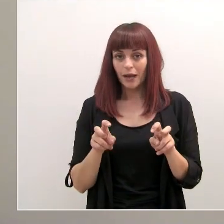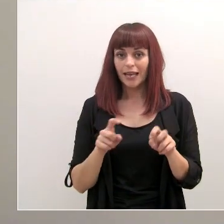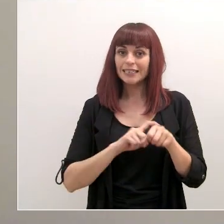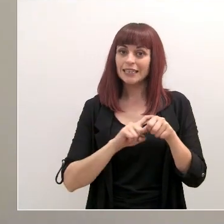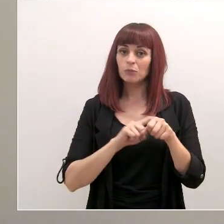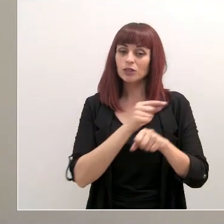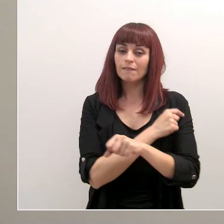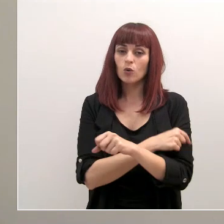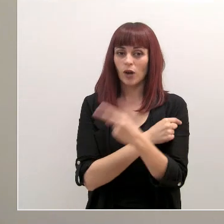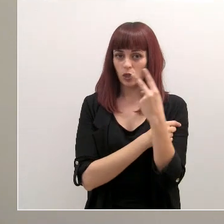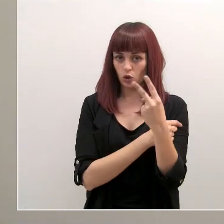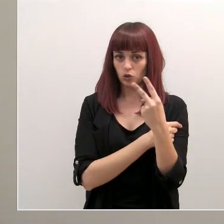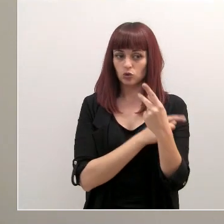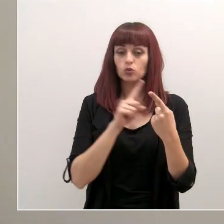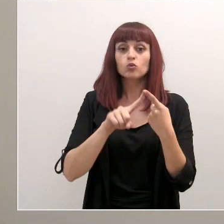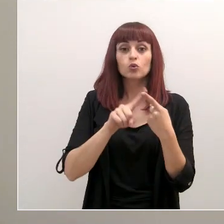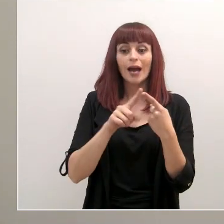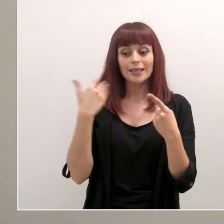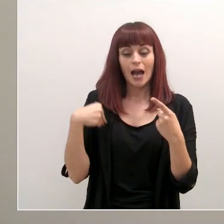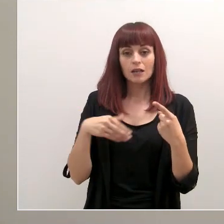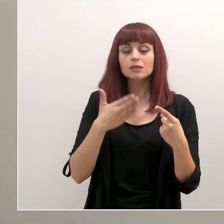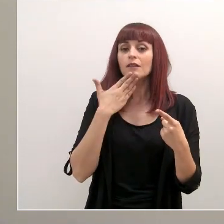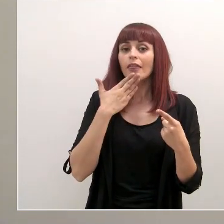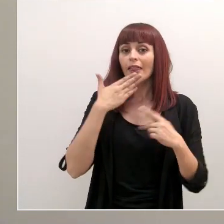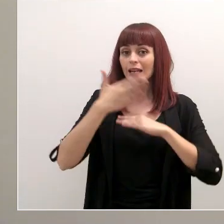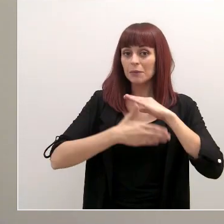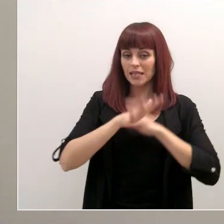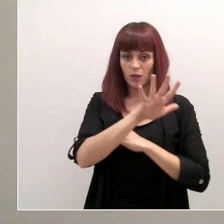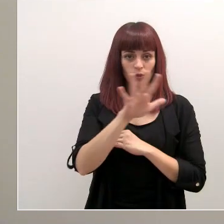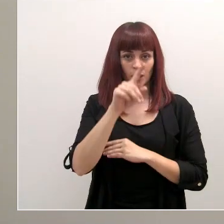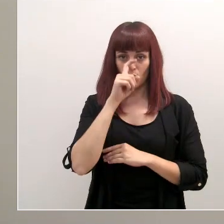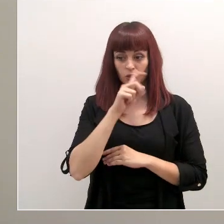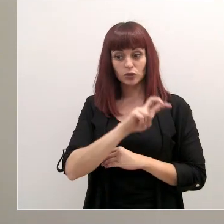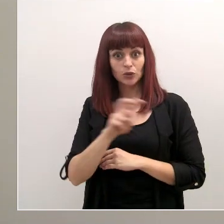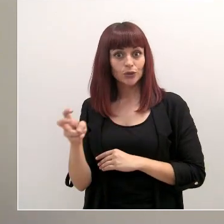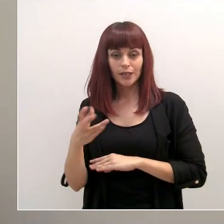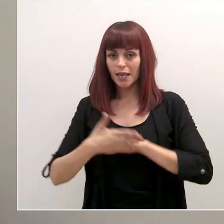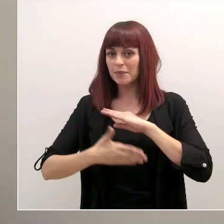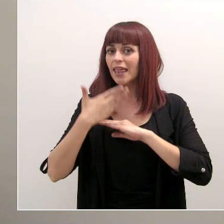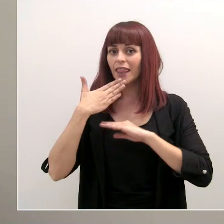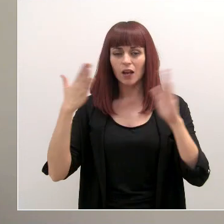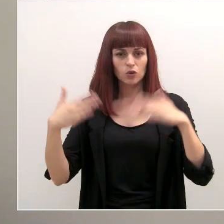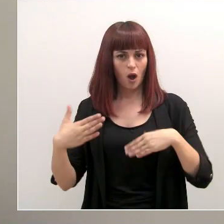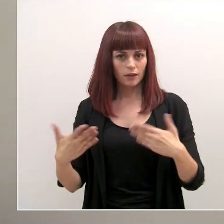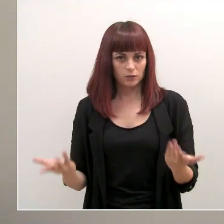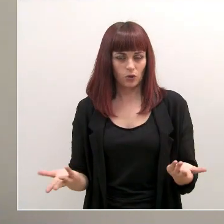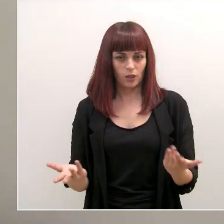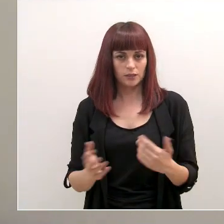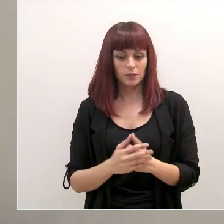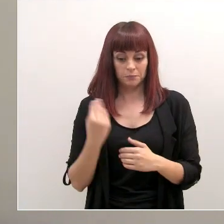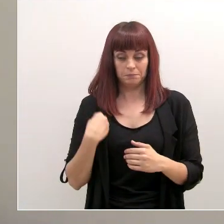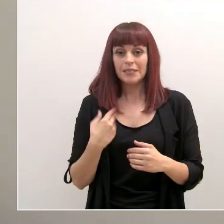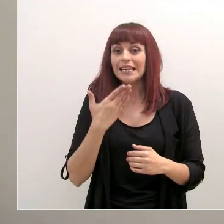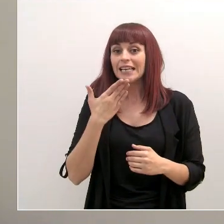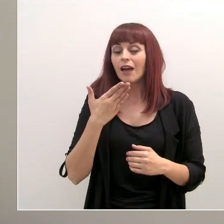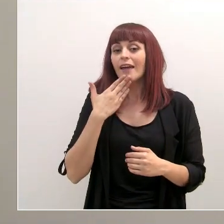de vacuna. Una que tenemos reservada el límite de edad hasta los 55 años y otras que no tienen límite de edad. Entonces, con las que no